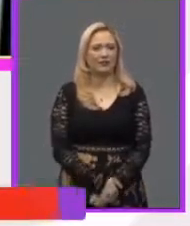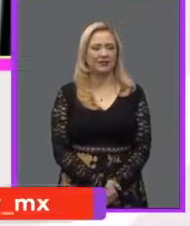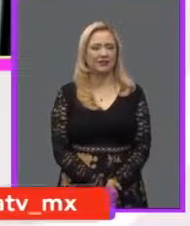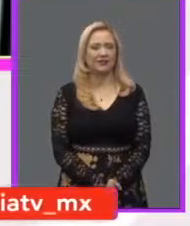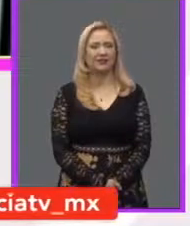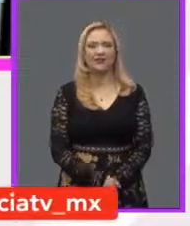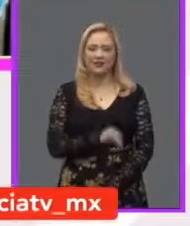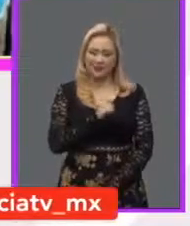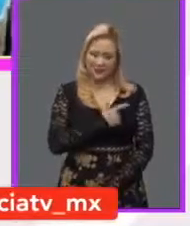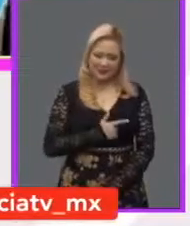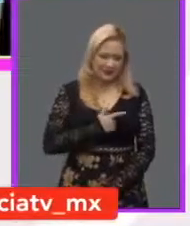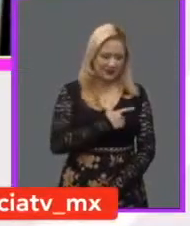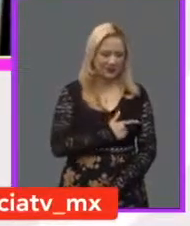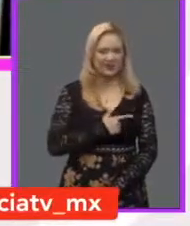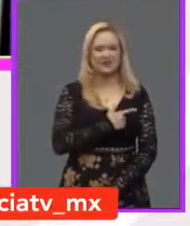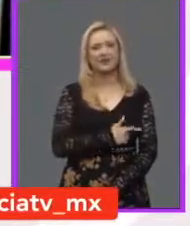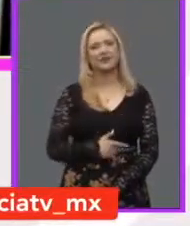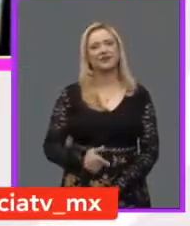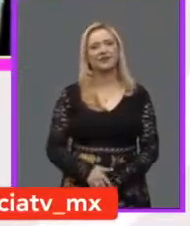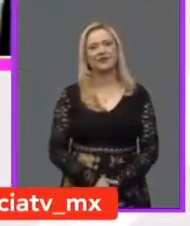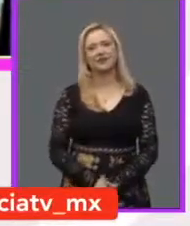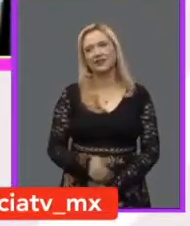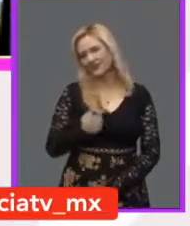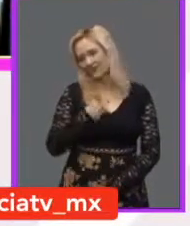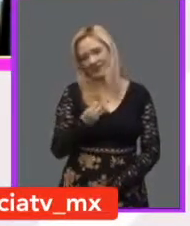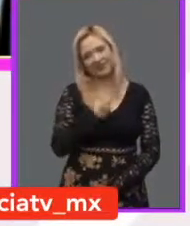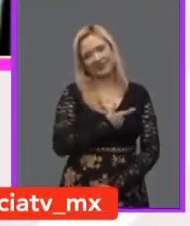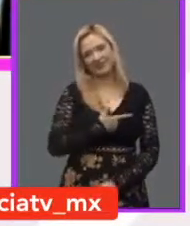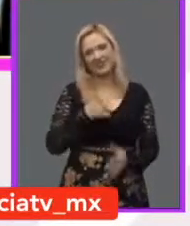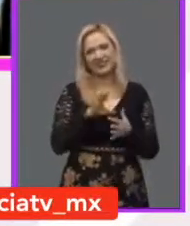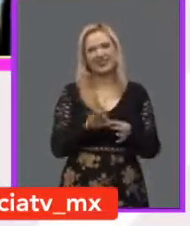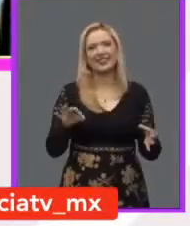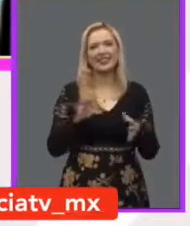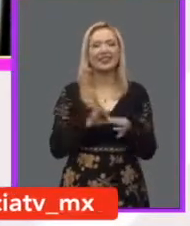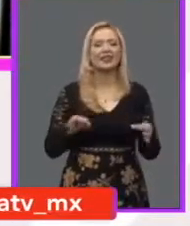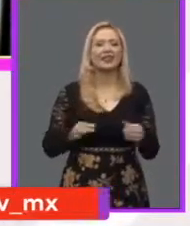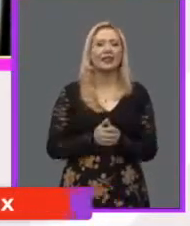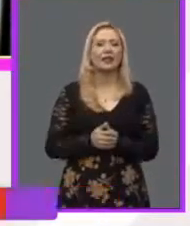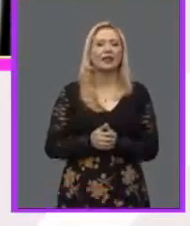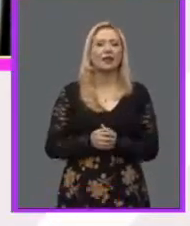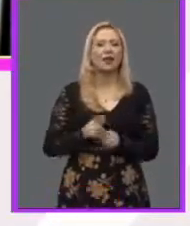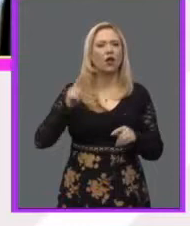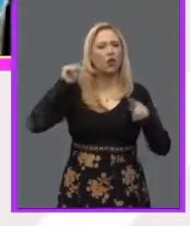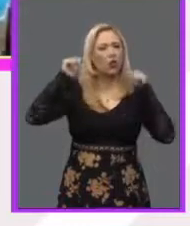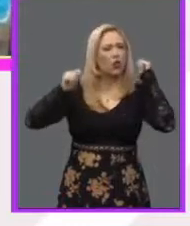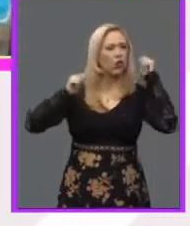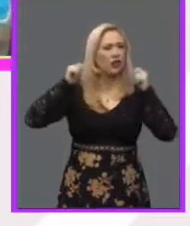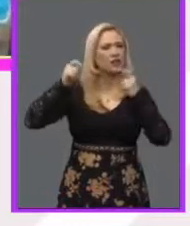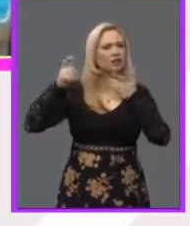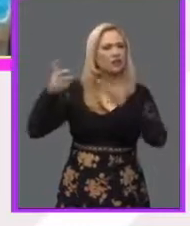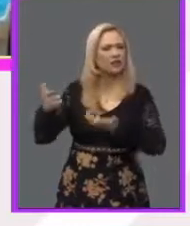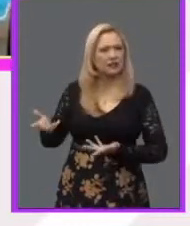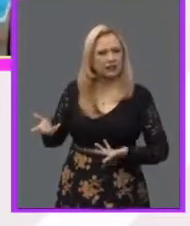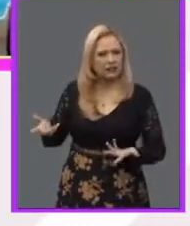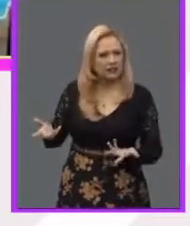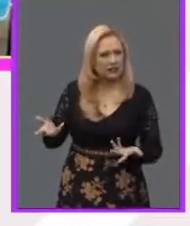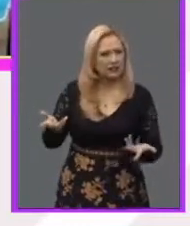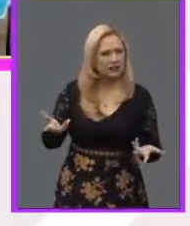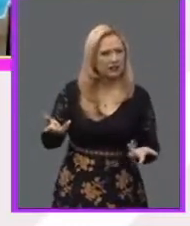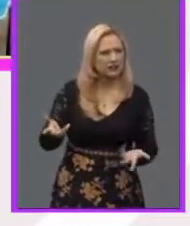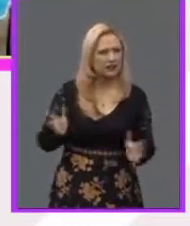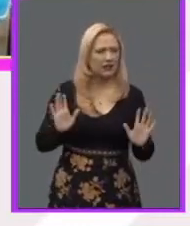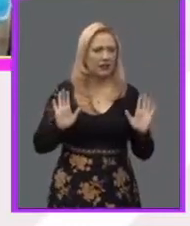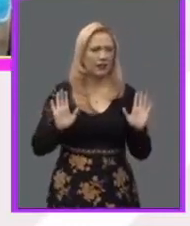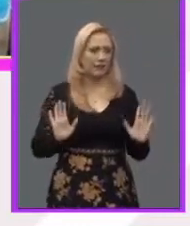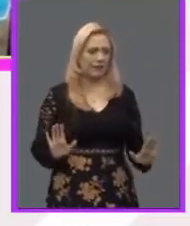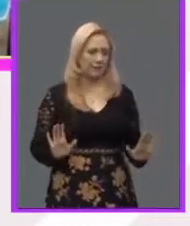Claro, con muchísimo gusto, porque es un tema que me apasiona mucho, que es, bueno, a ver, ¿qué es la turistificación, no? Bueno, más bien creo que